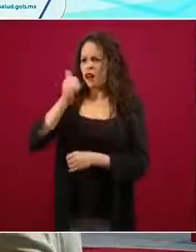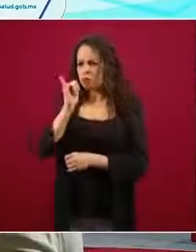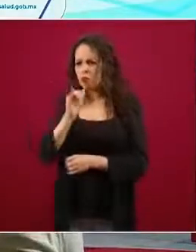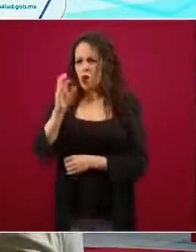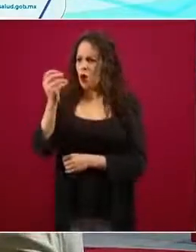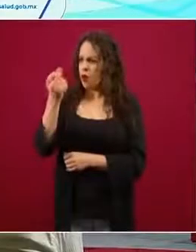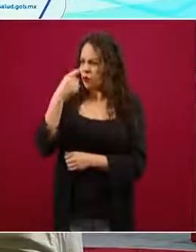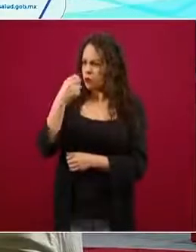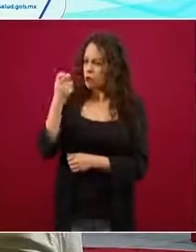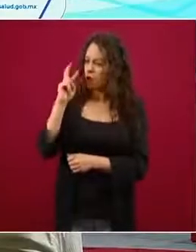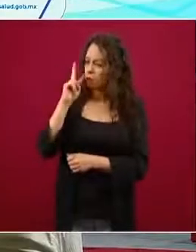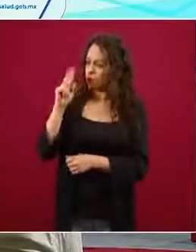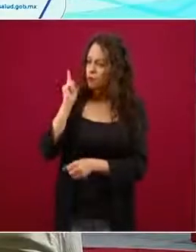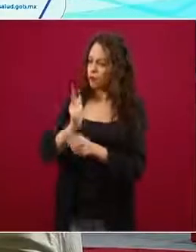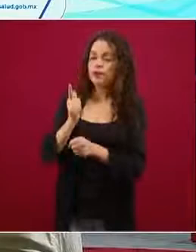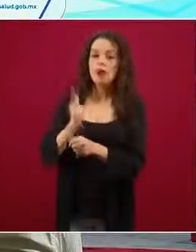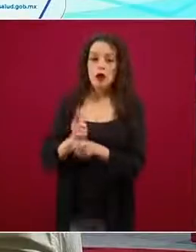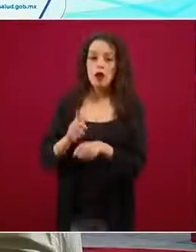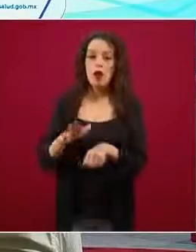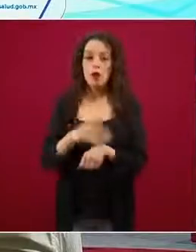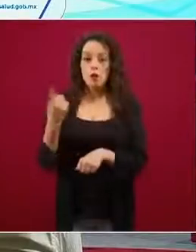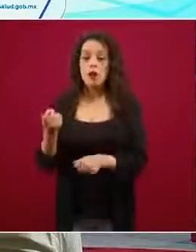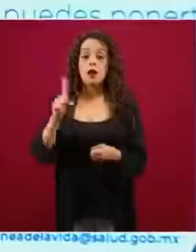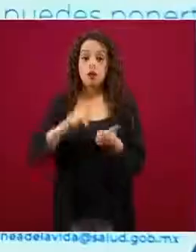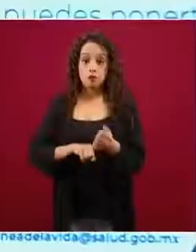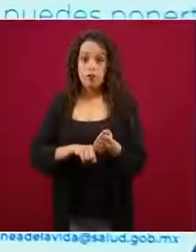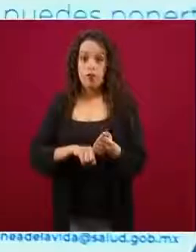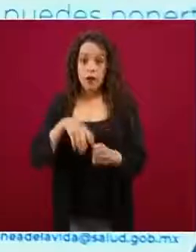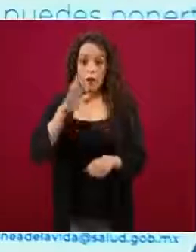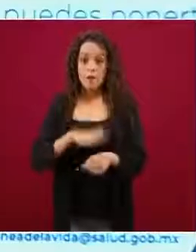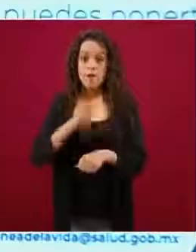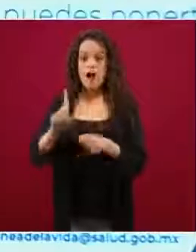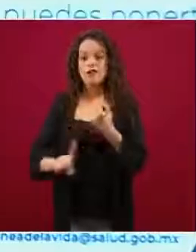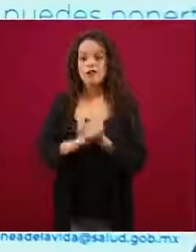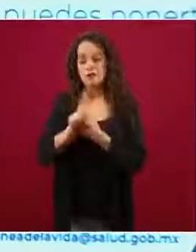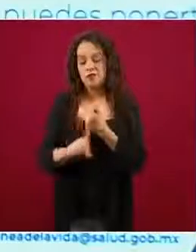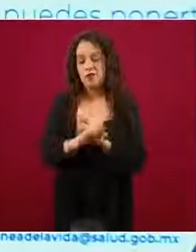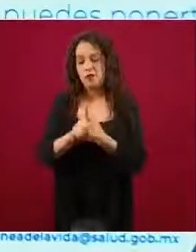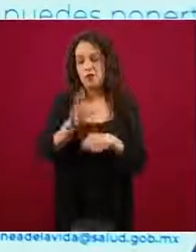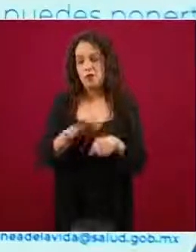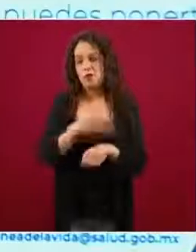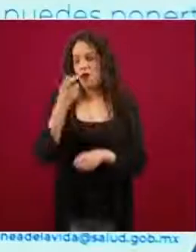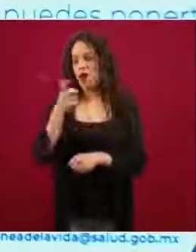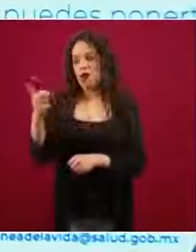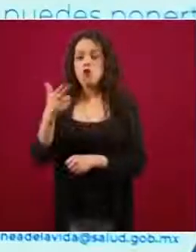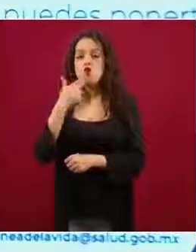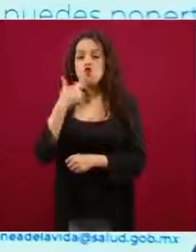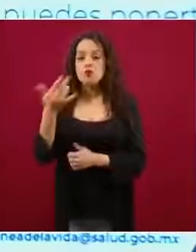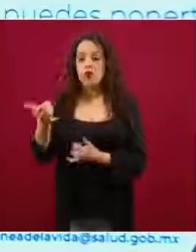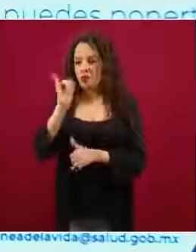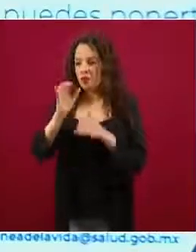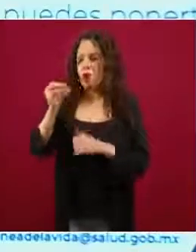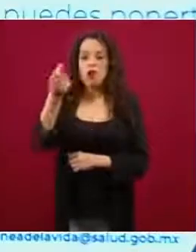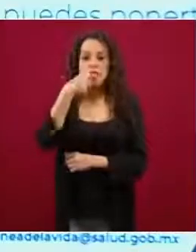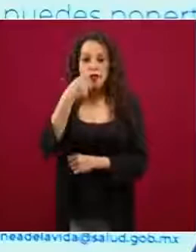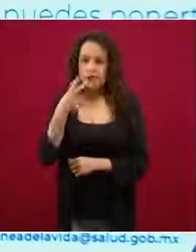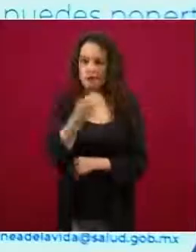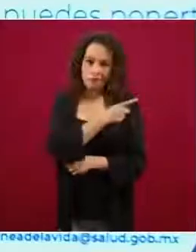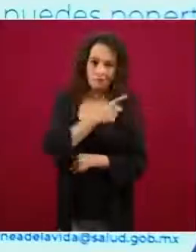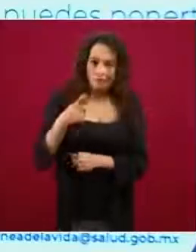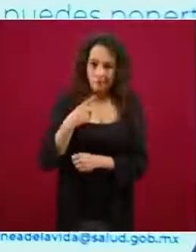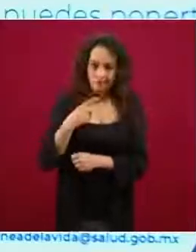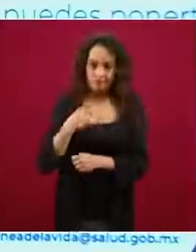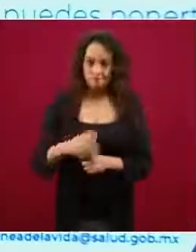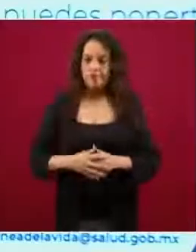más susceptibles a complicaciones por el consumo de sustancias. Y puede estarnos hablando, si hay un aumento, puede estarnos